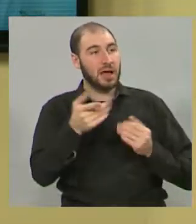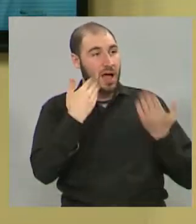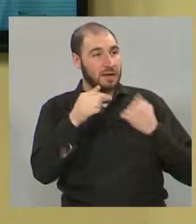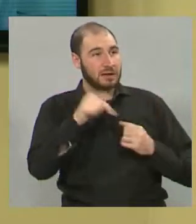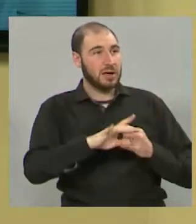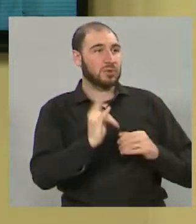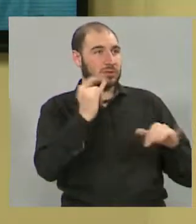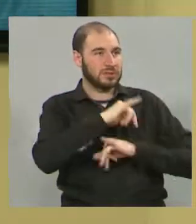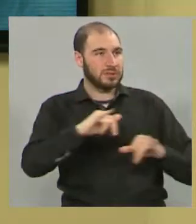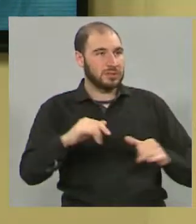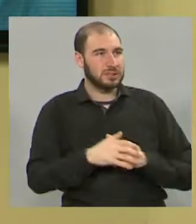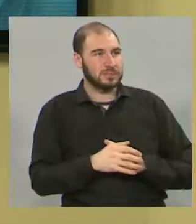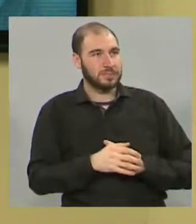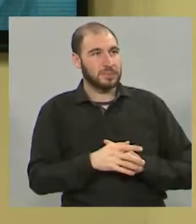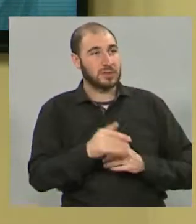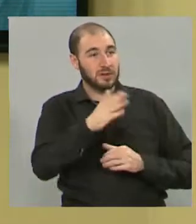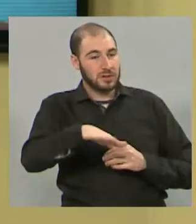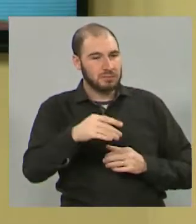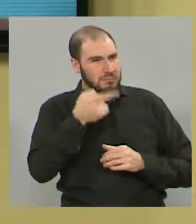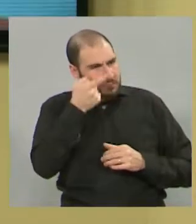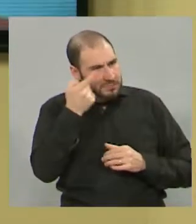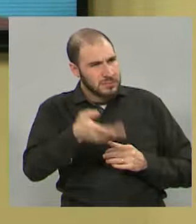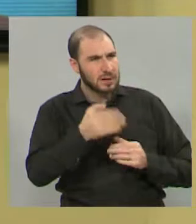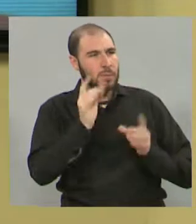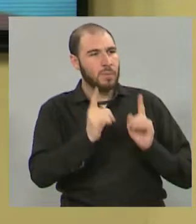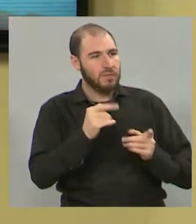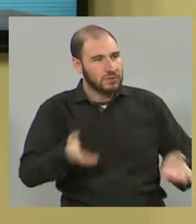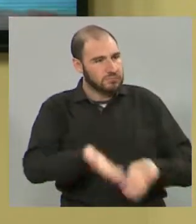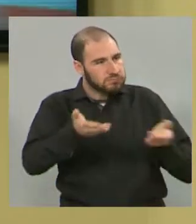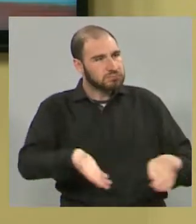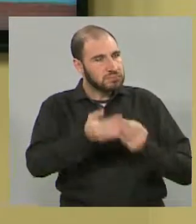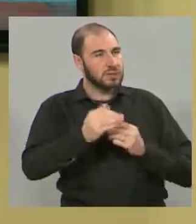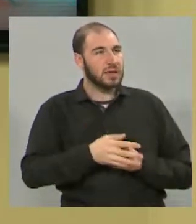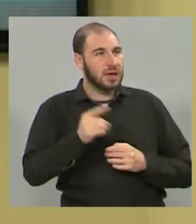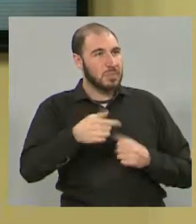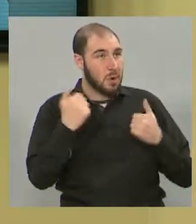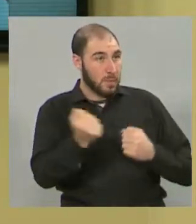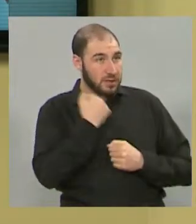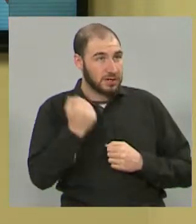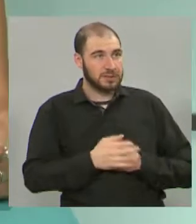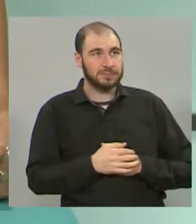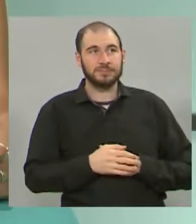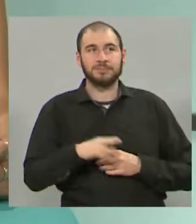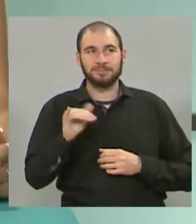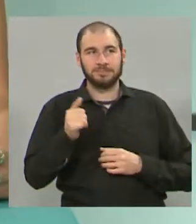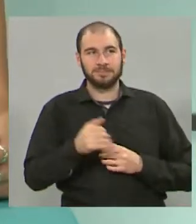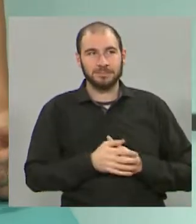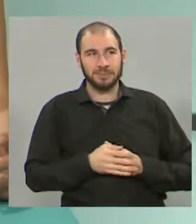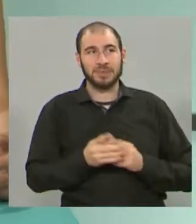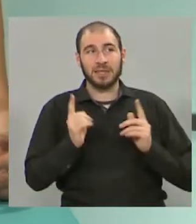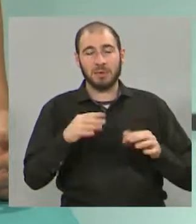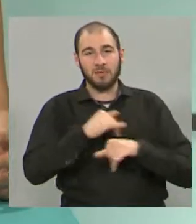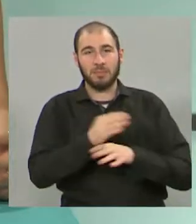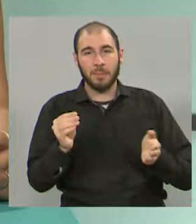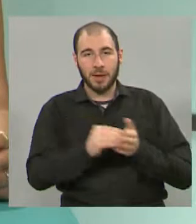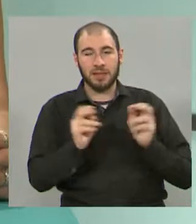también en la universidad noticias y que los chicos se interesen y que los profesores generen este interés la verdad que es súper bárbara no es cierto además para más